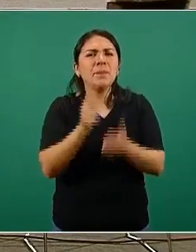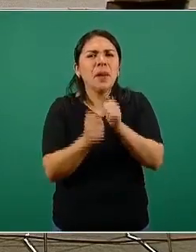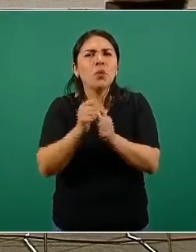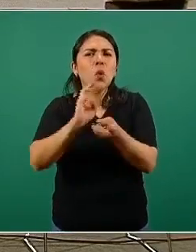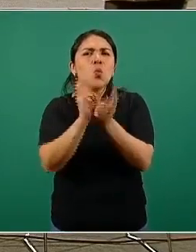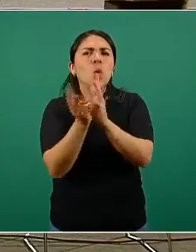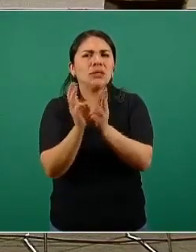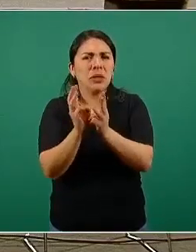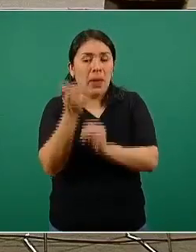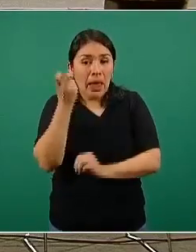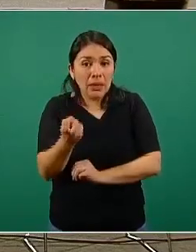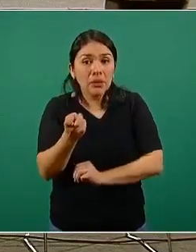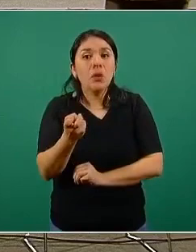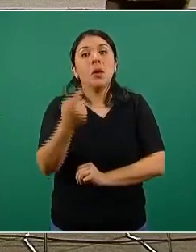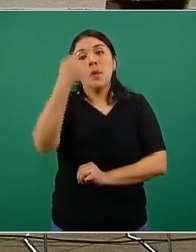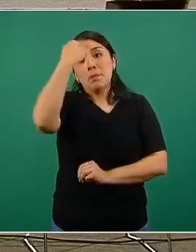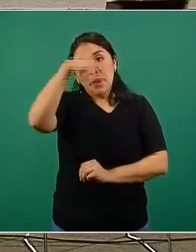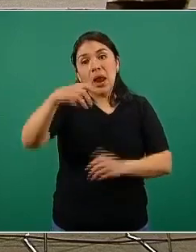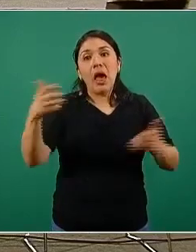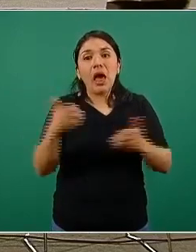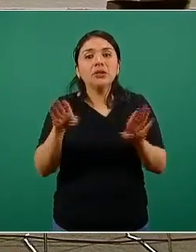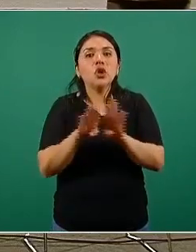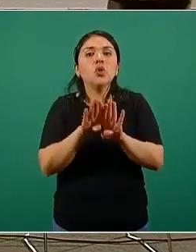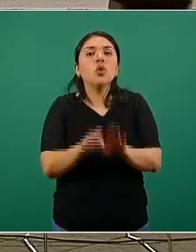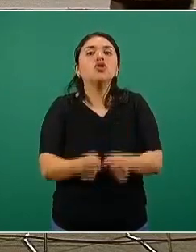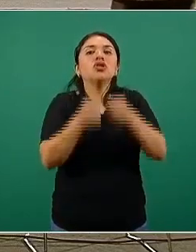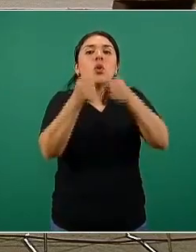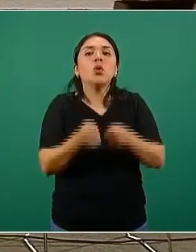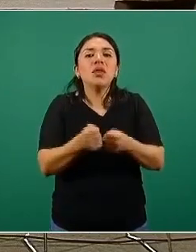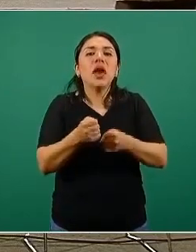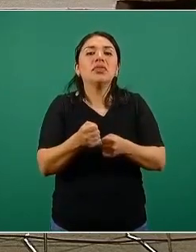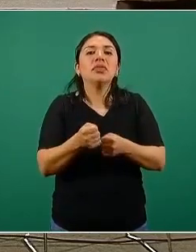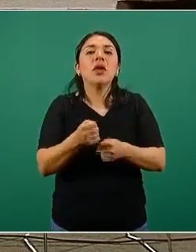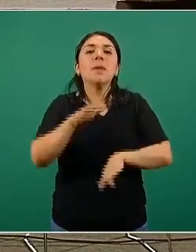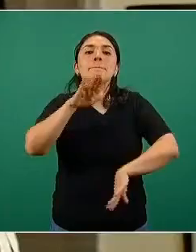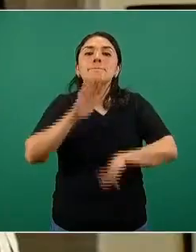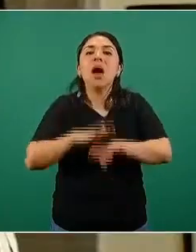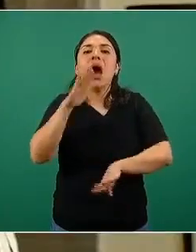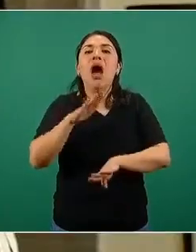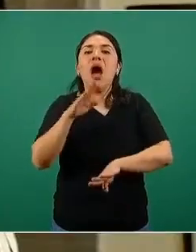de una manera que se hizo la seguridad todavía más